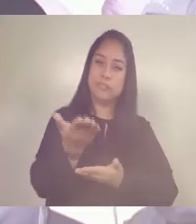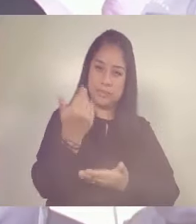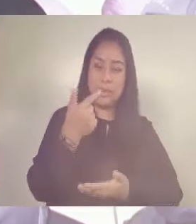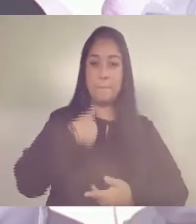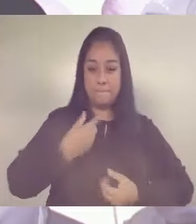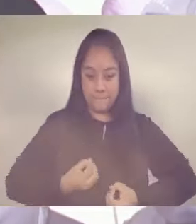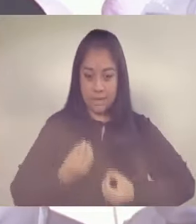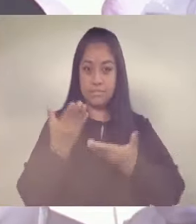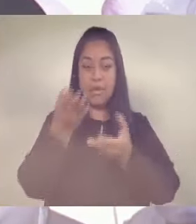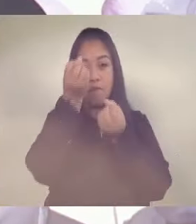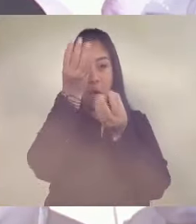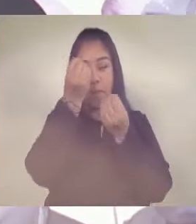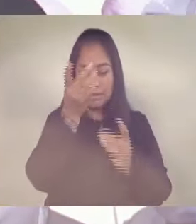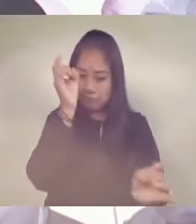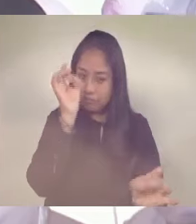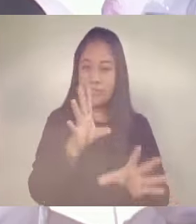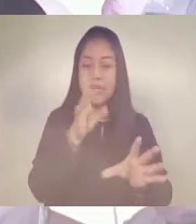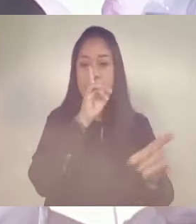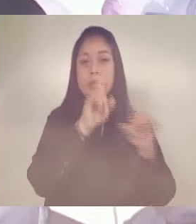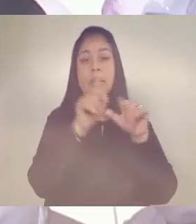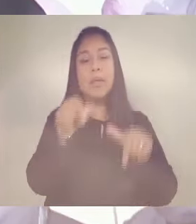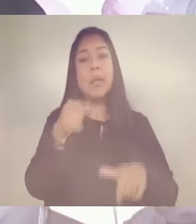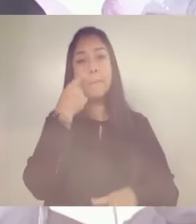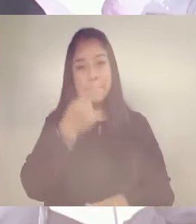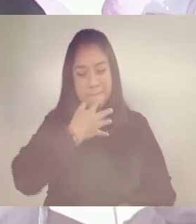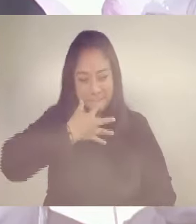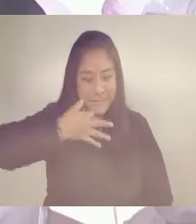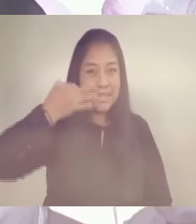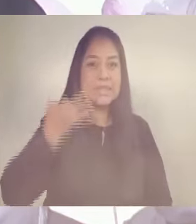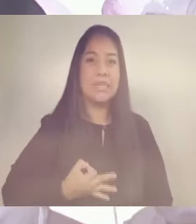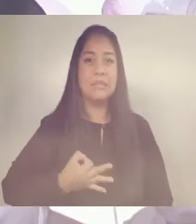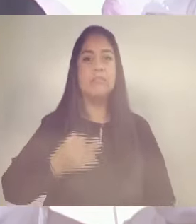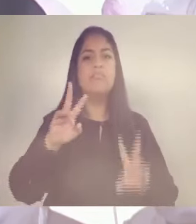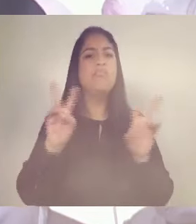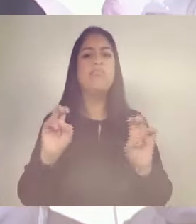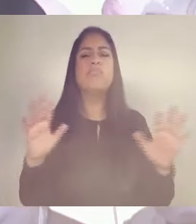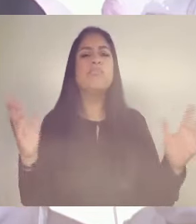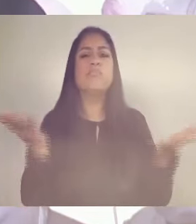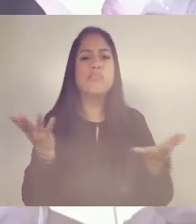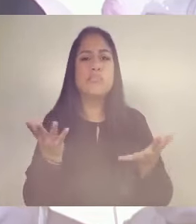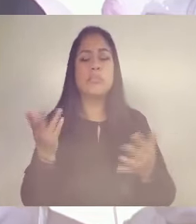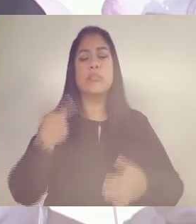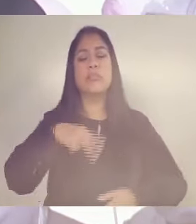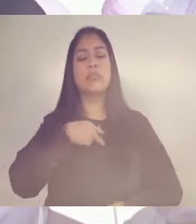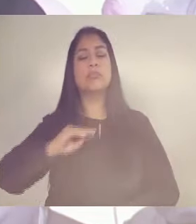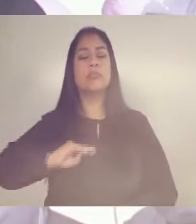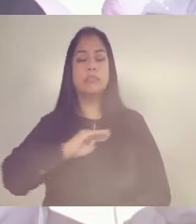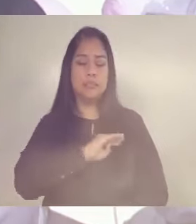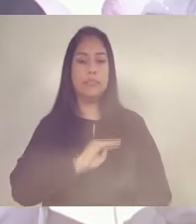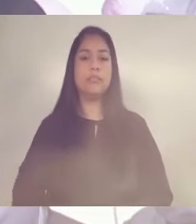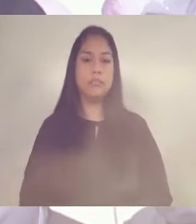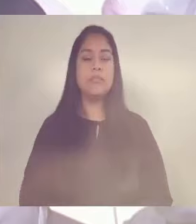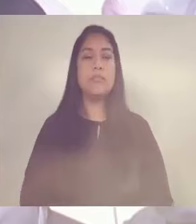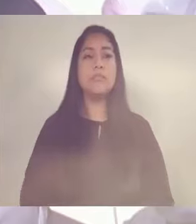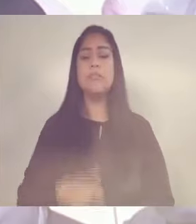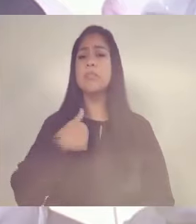la información precisa y, sobre todo, veraz acerca de lo que ocurre en nuestra institución.